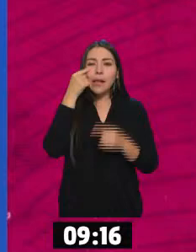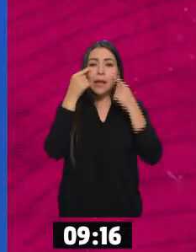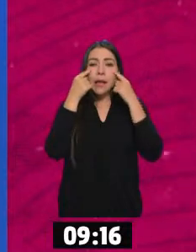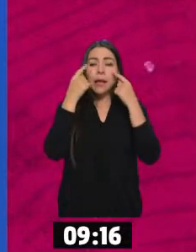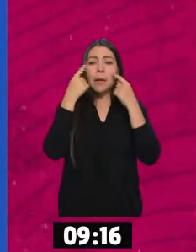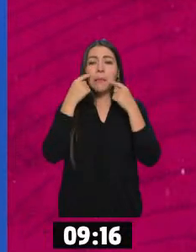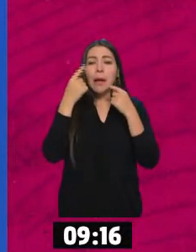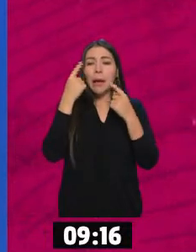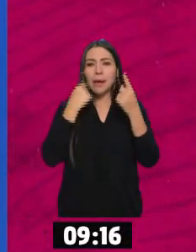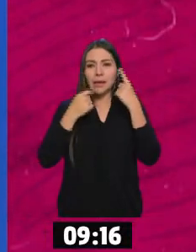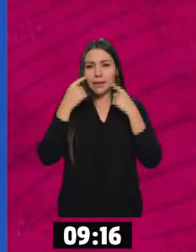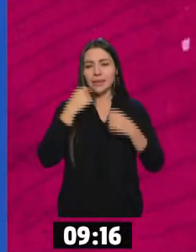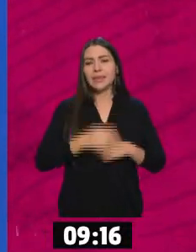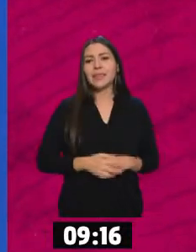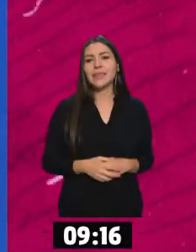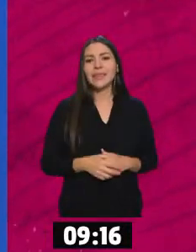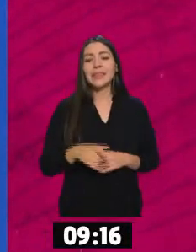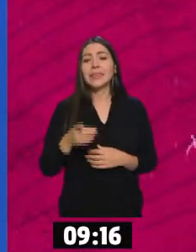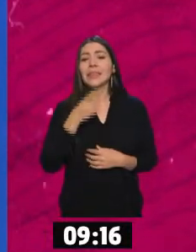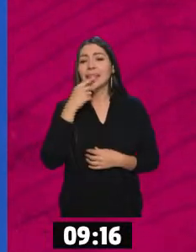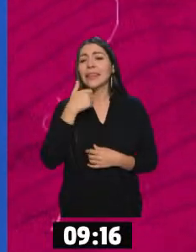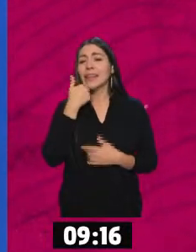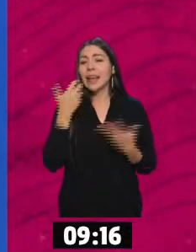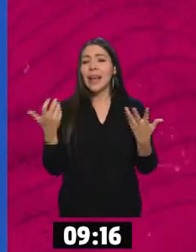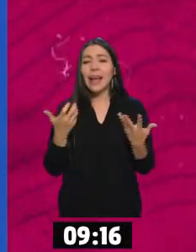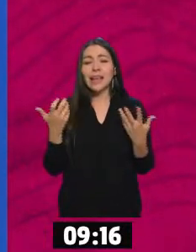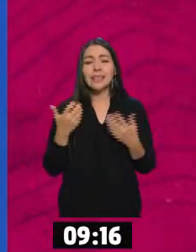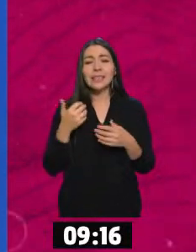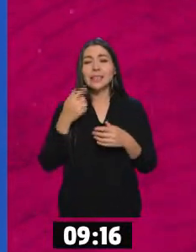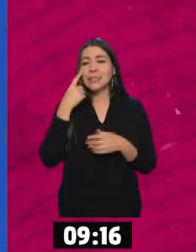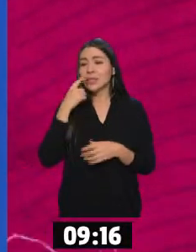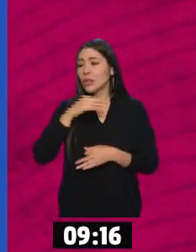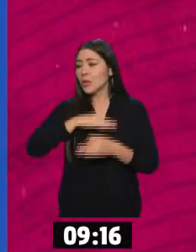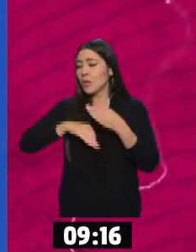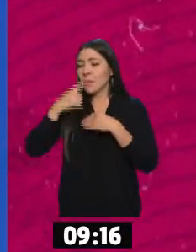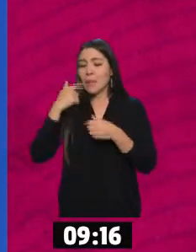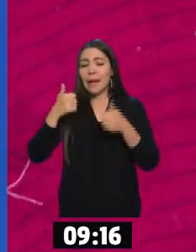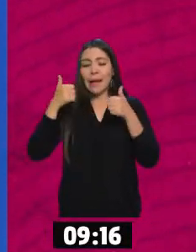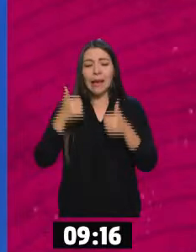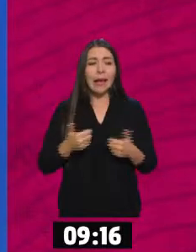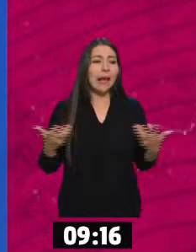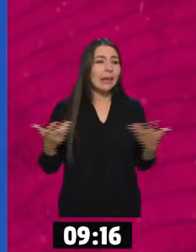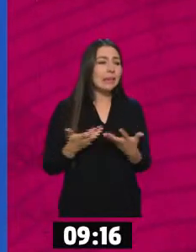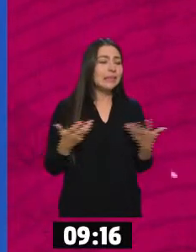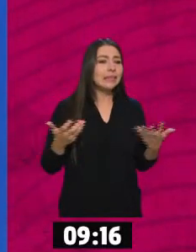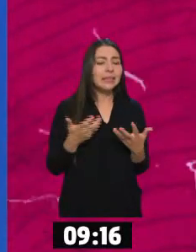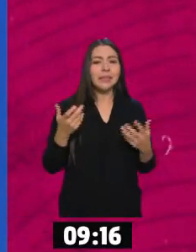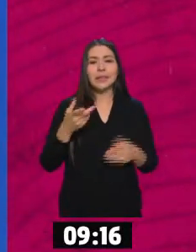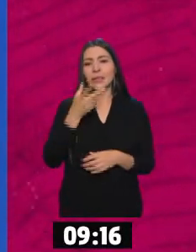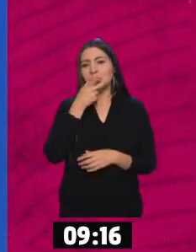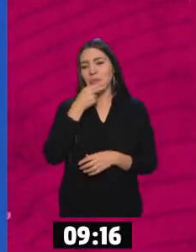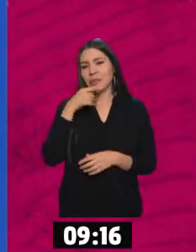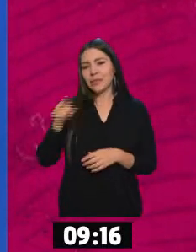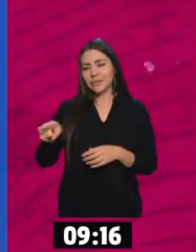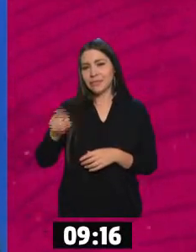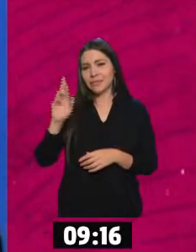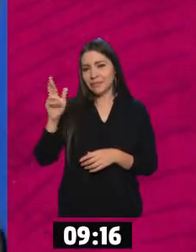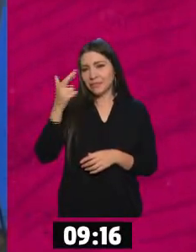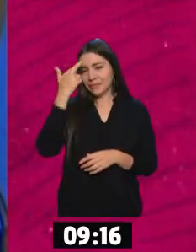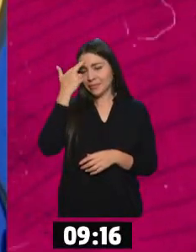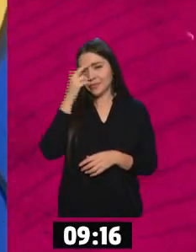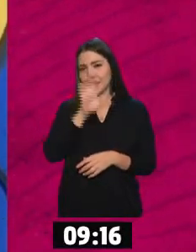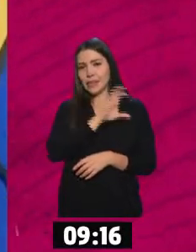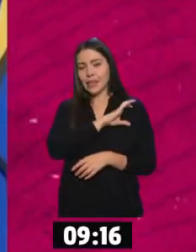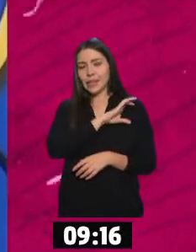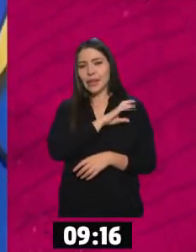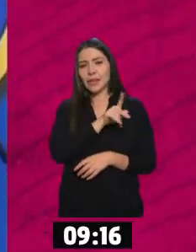vea que hizo todo para quedarse. El astro del fucho recordó con cariño a